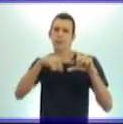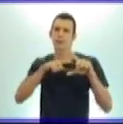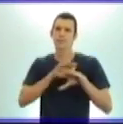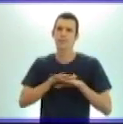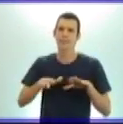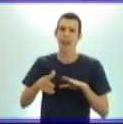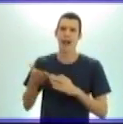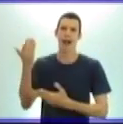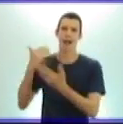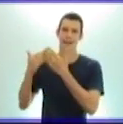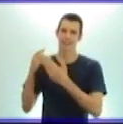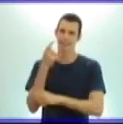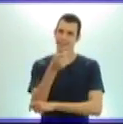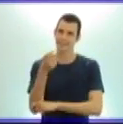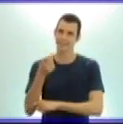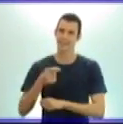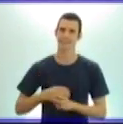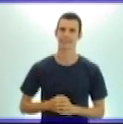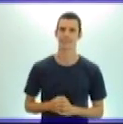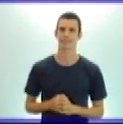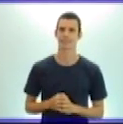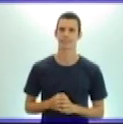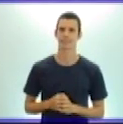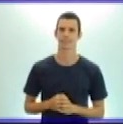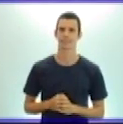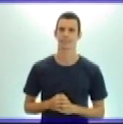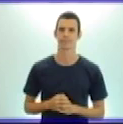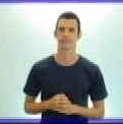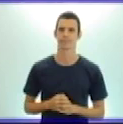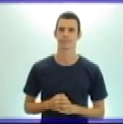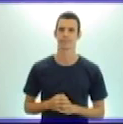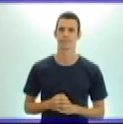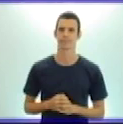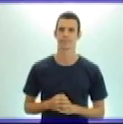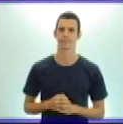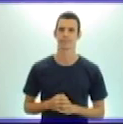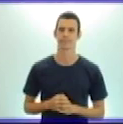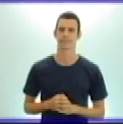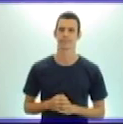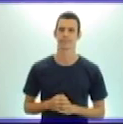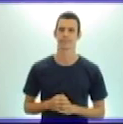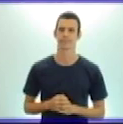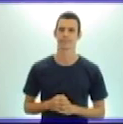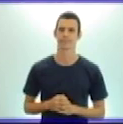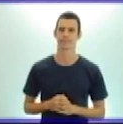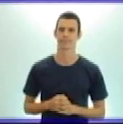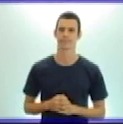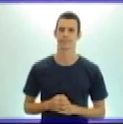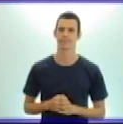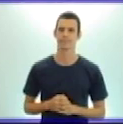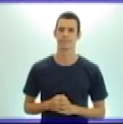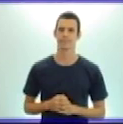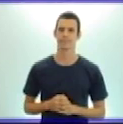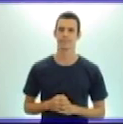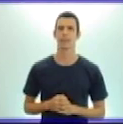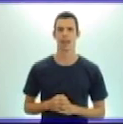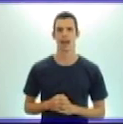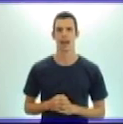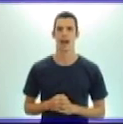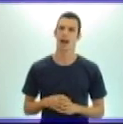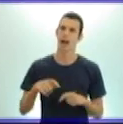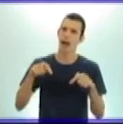estudiados? ¿Cómo lo vamos a hacer? Bueno, presentaremos algunas